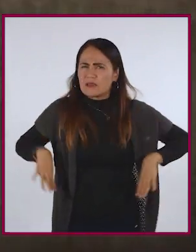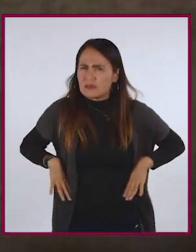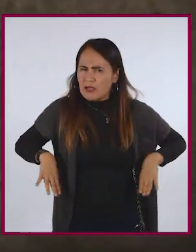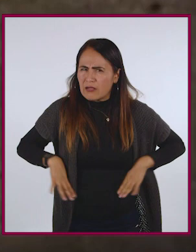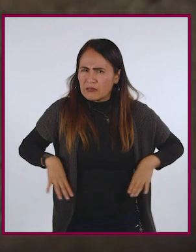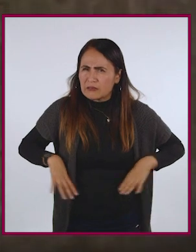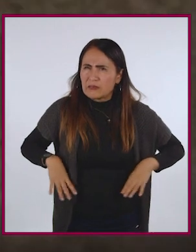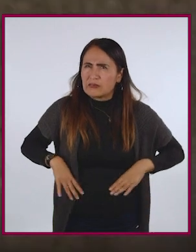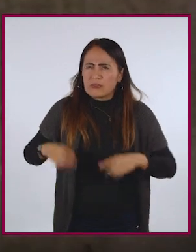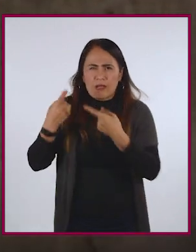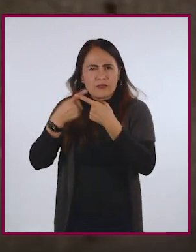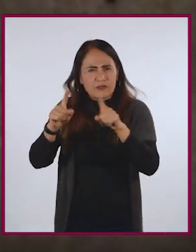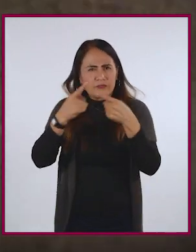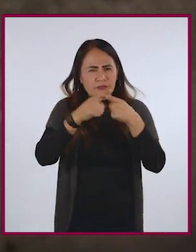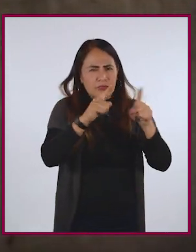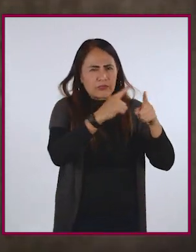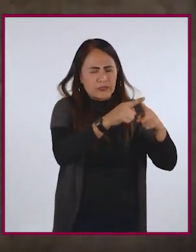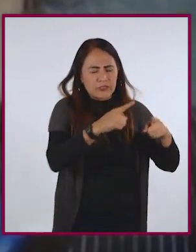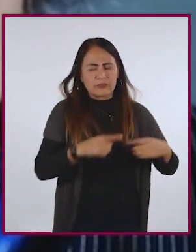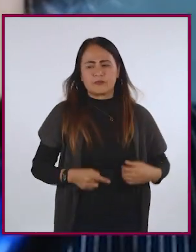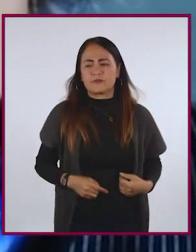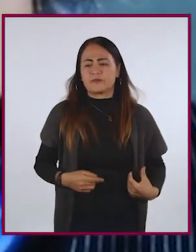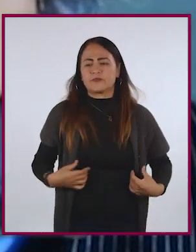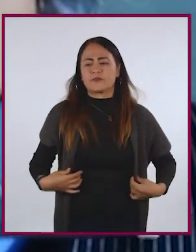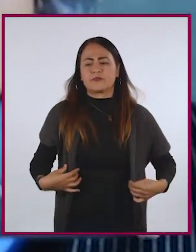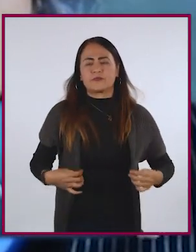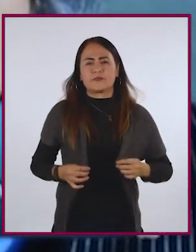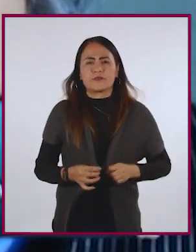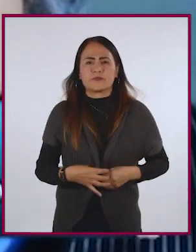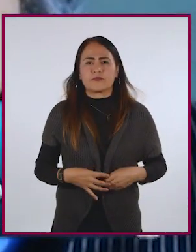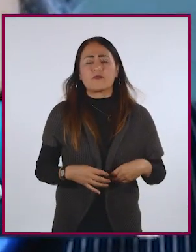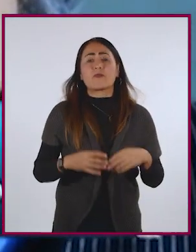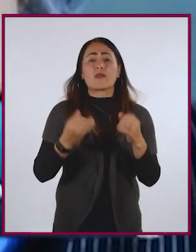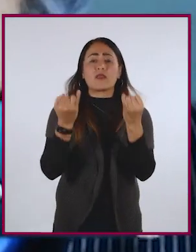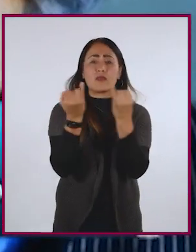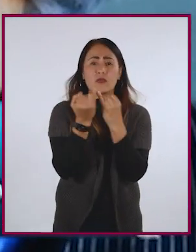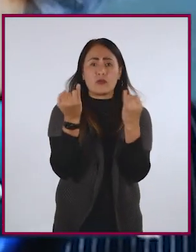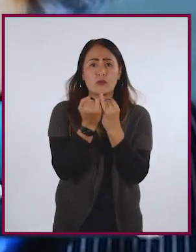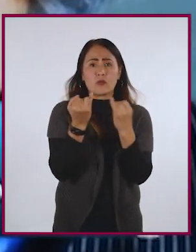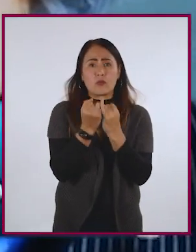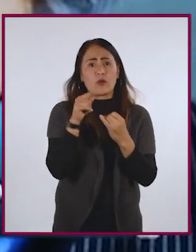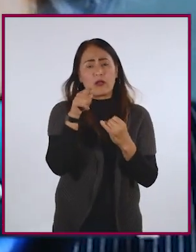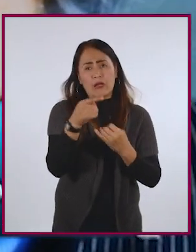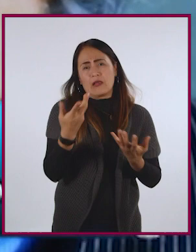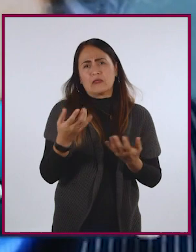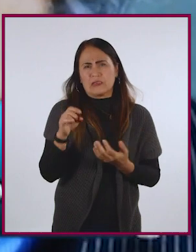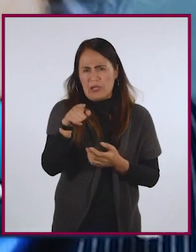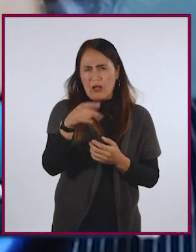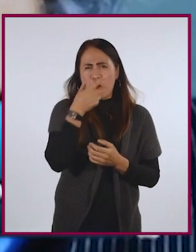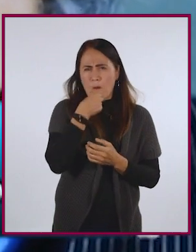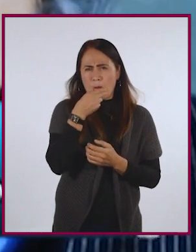características espectroscópicas. Y además, por su interés,